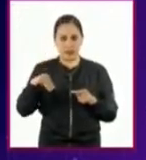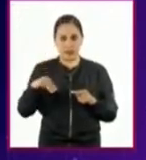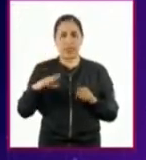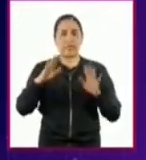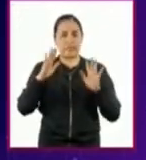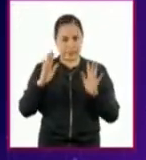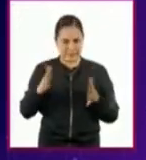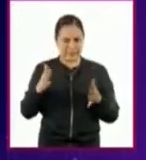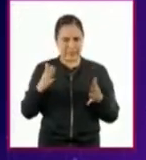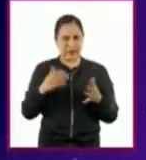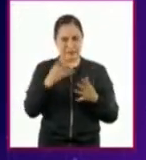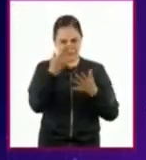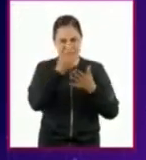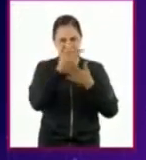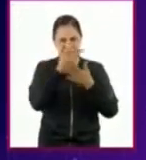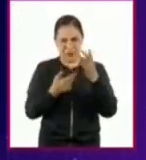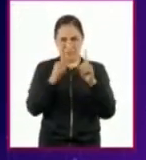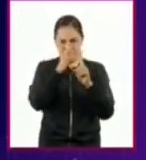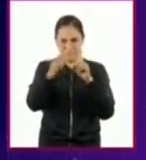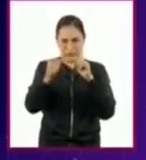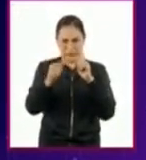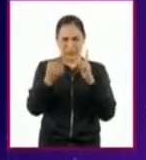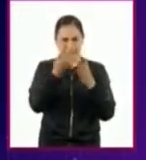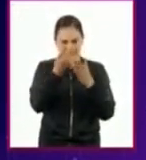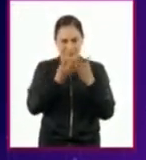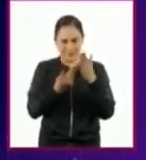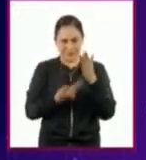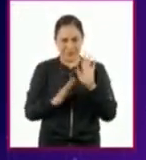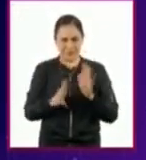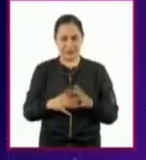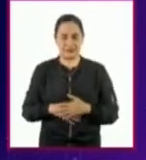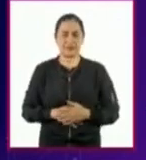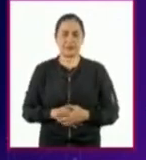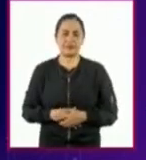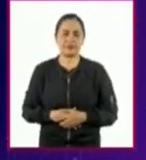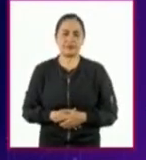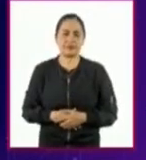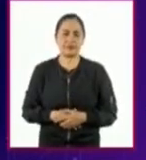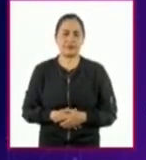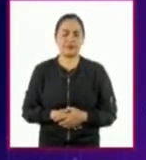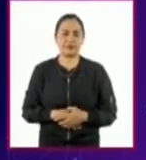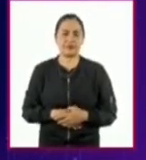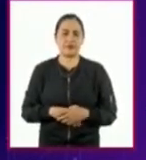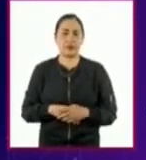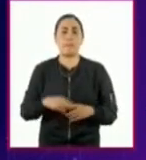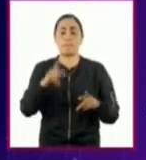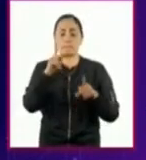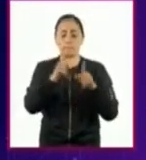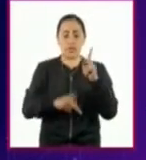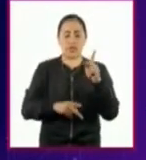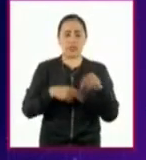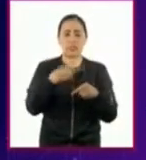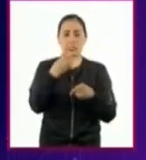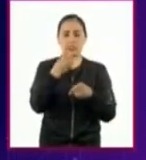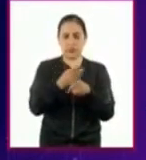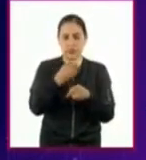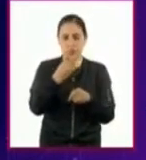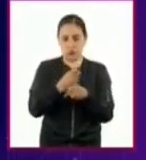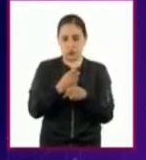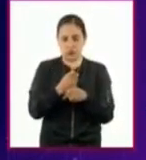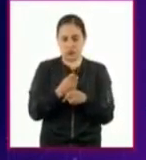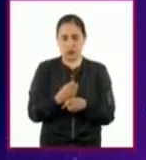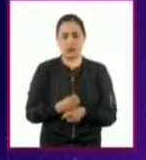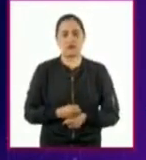mitad del rombo. Para continuar desde el extremo del segundo segmento de 4 centímetros, trazamos